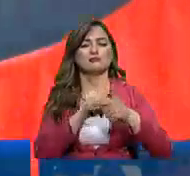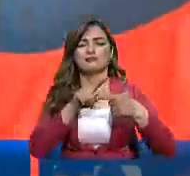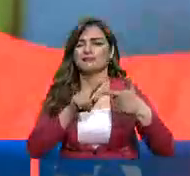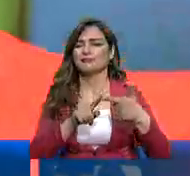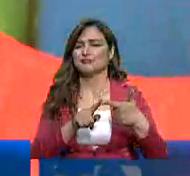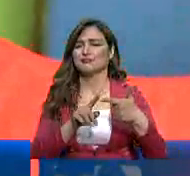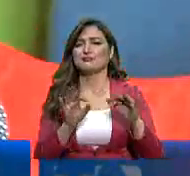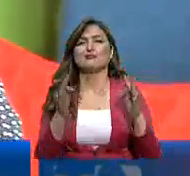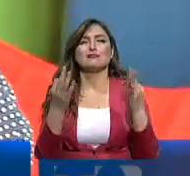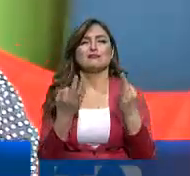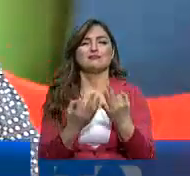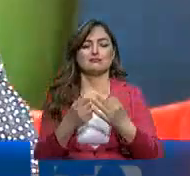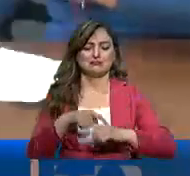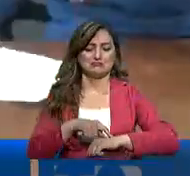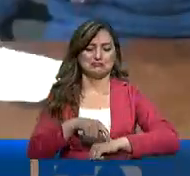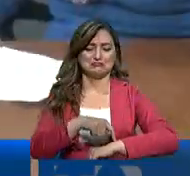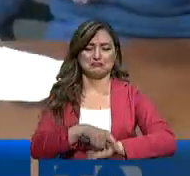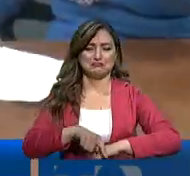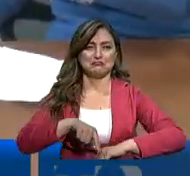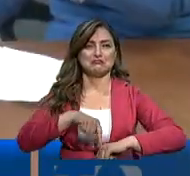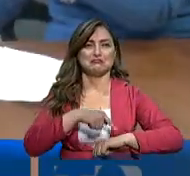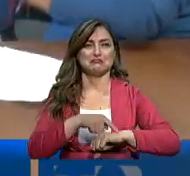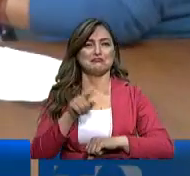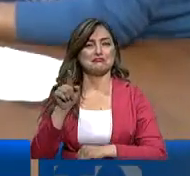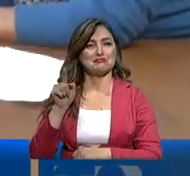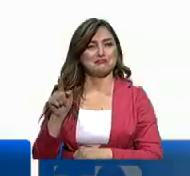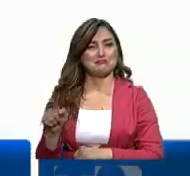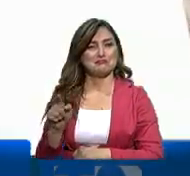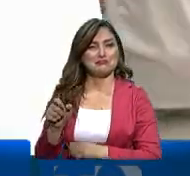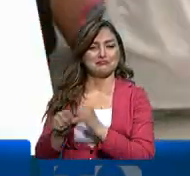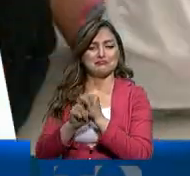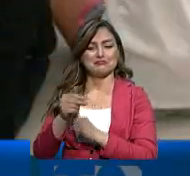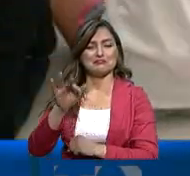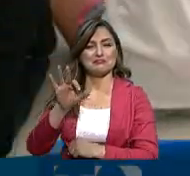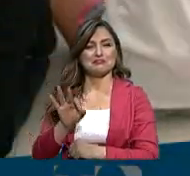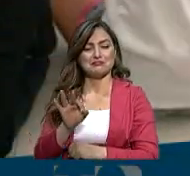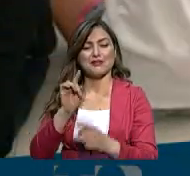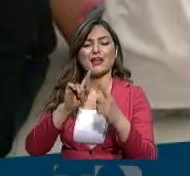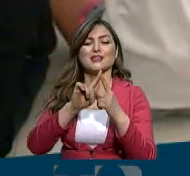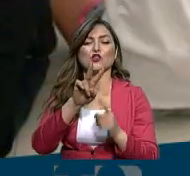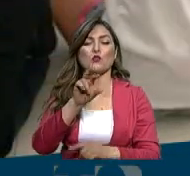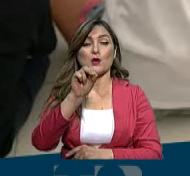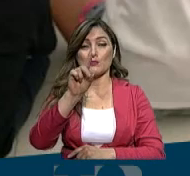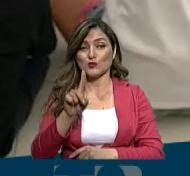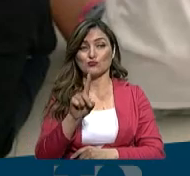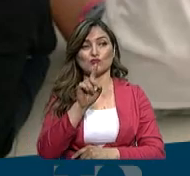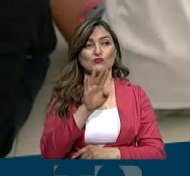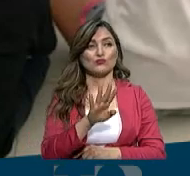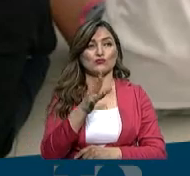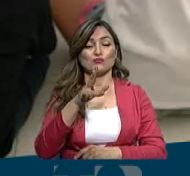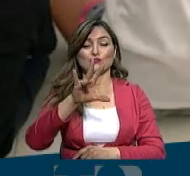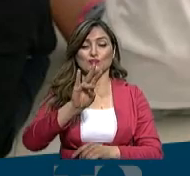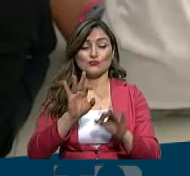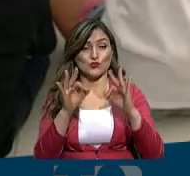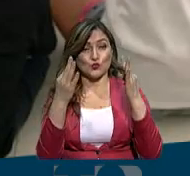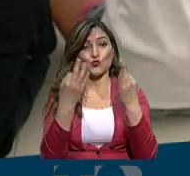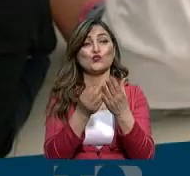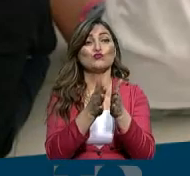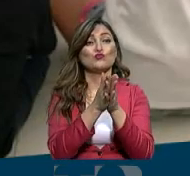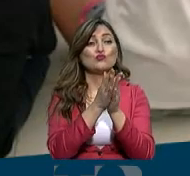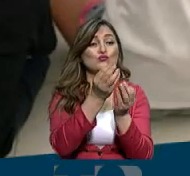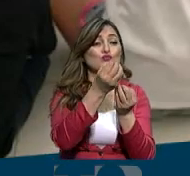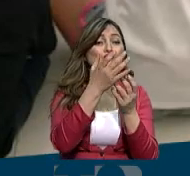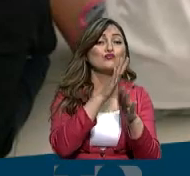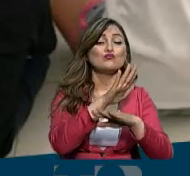encuentran las familias es el tiempo según cordero entre 2019 y 2021 417 familias pidieron